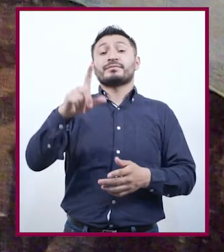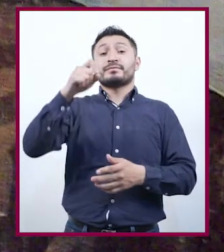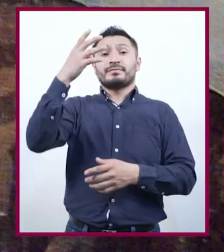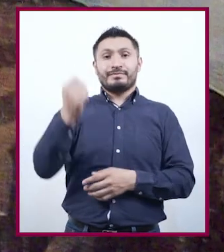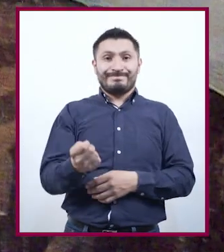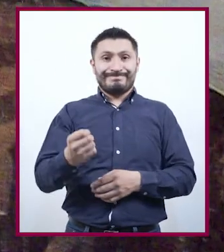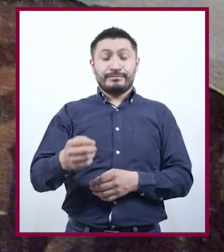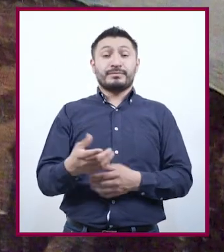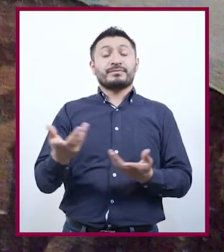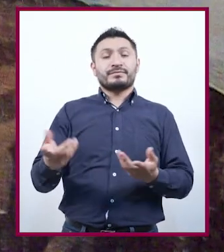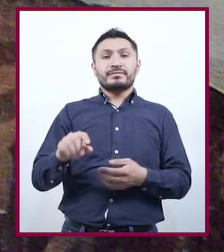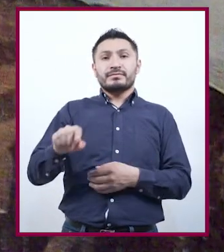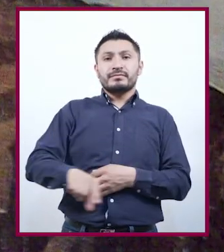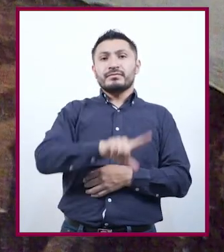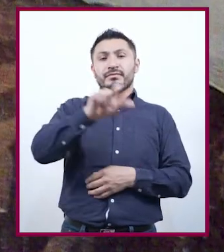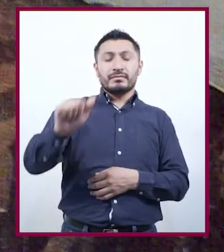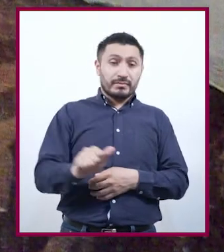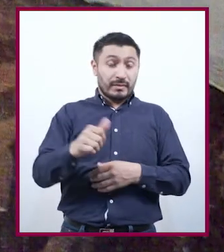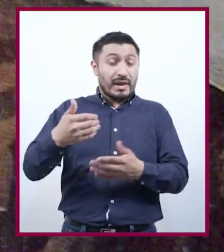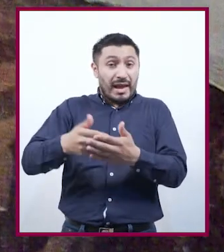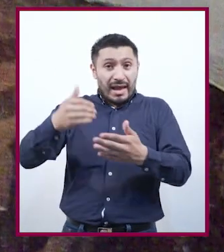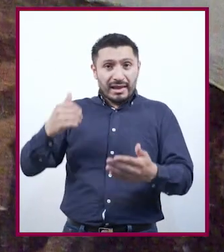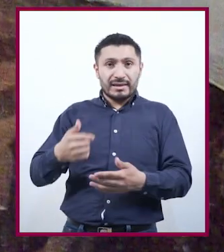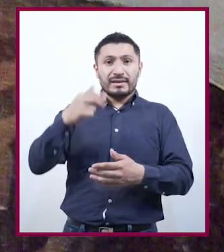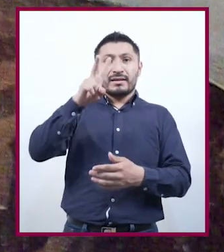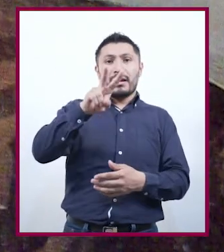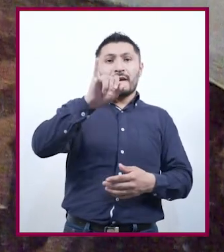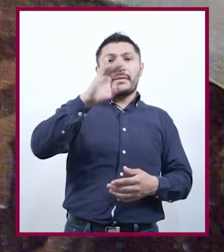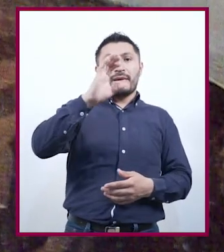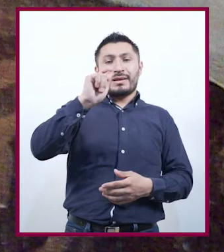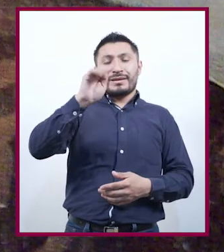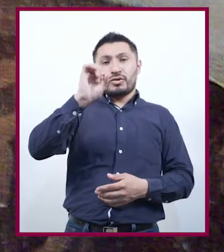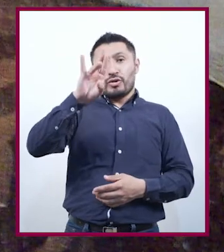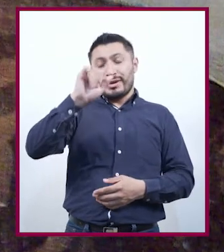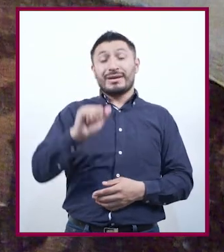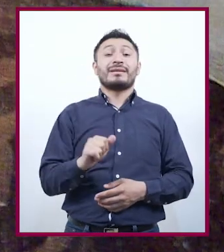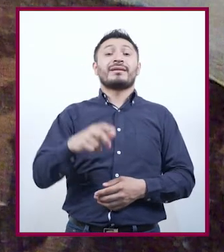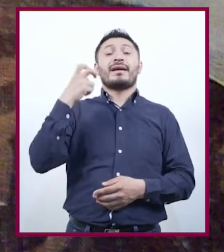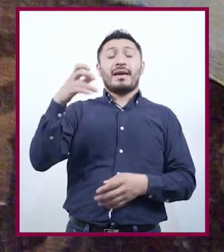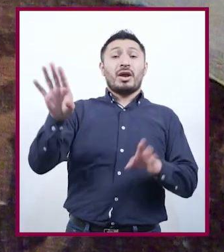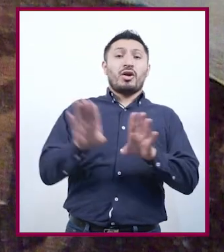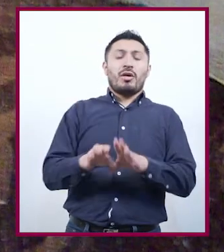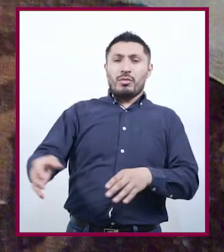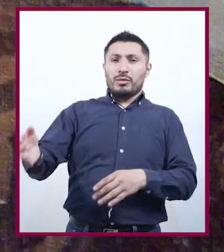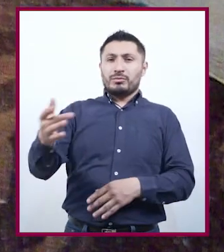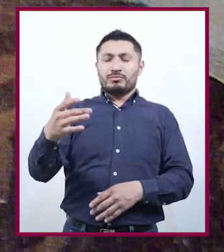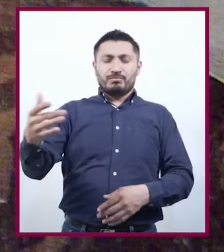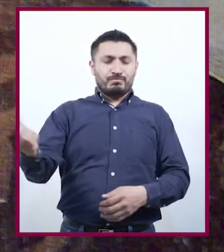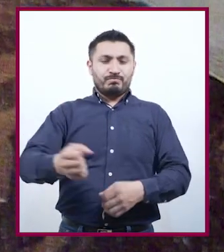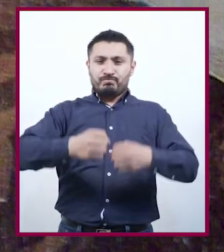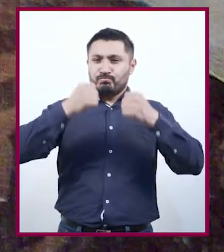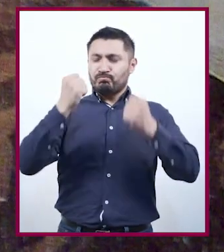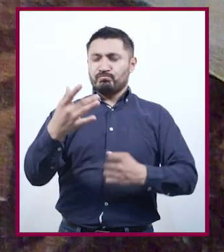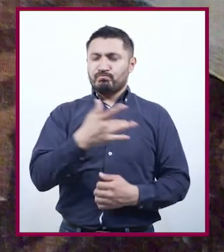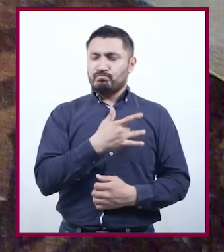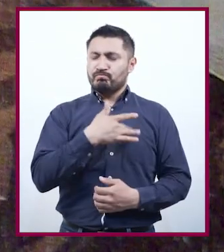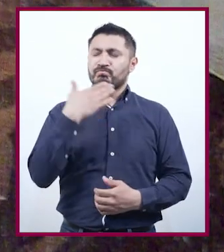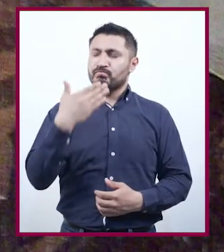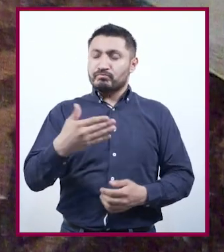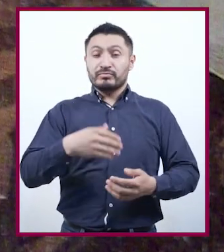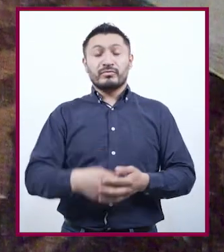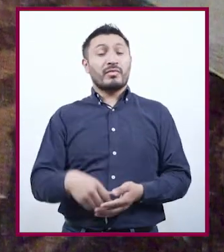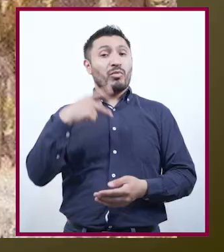en 1829, sucediendo a Guadalupe Victoria. En pocas palabras, fue un insurgente de